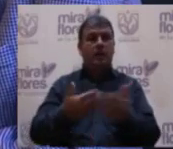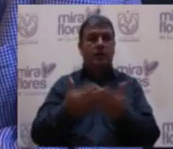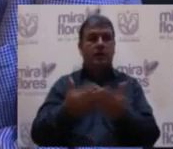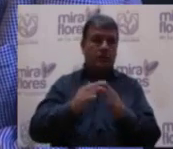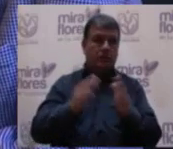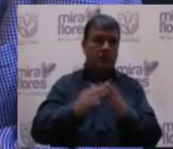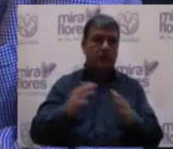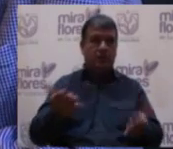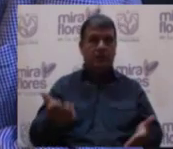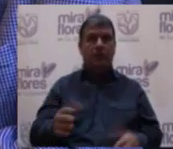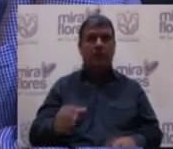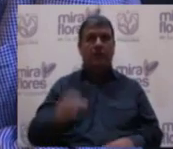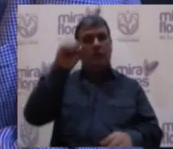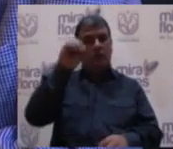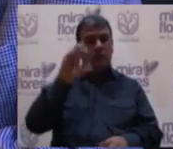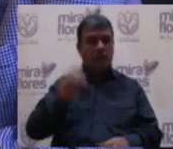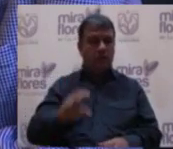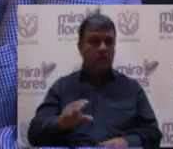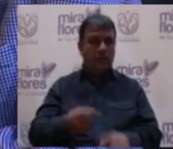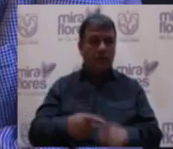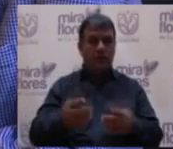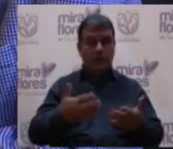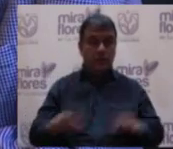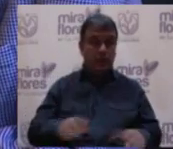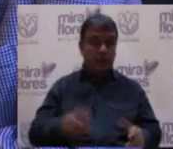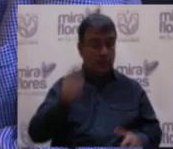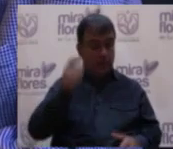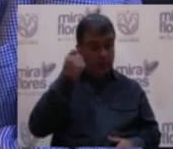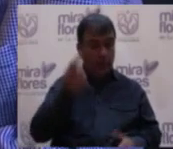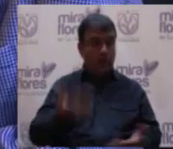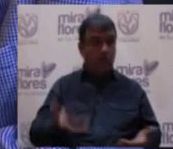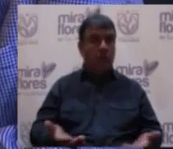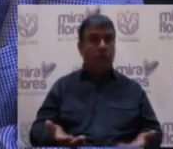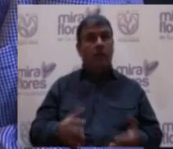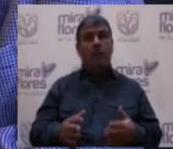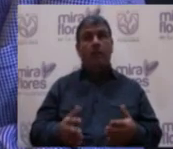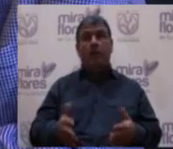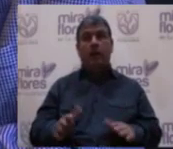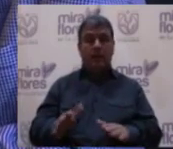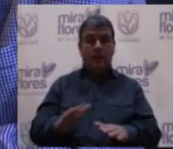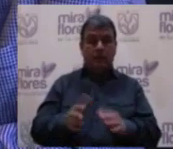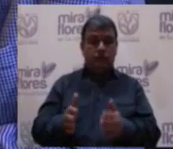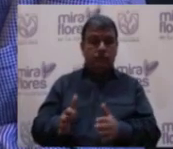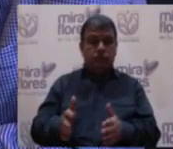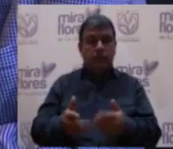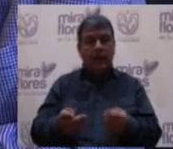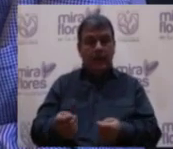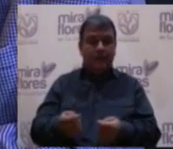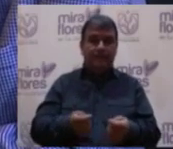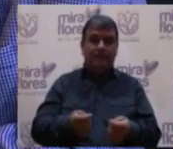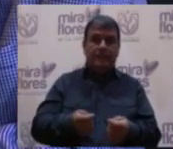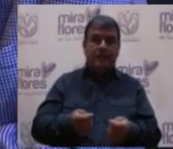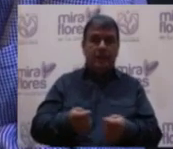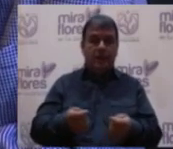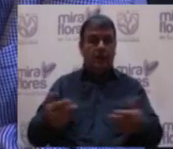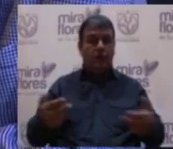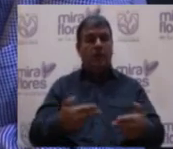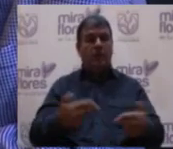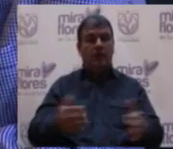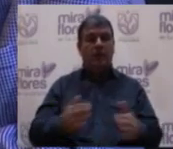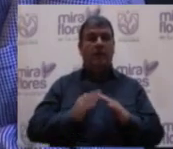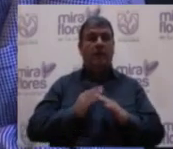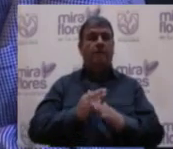semáforos. Entiendo que eso se ha hecho para un poco el sentido del tráfico y para